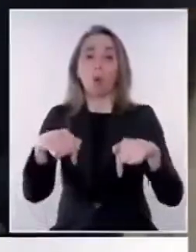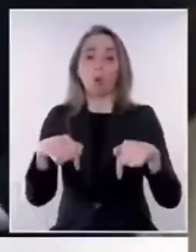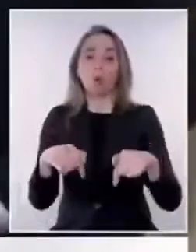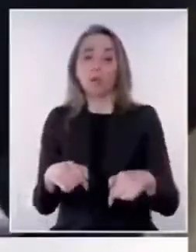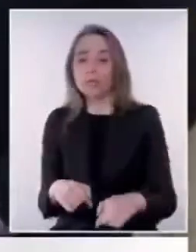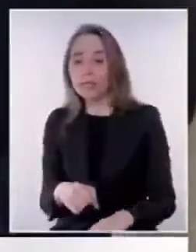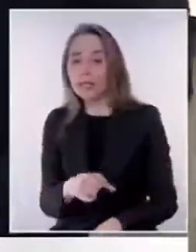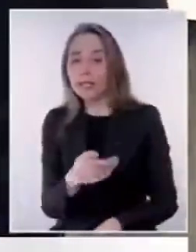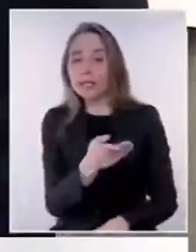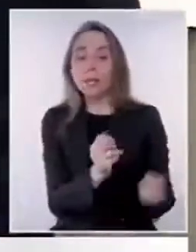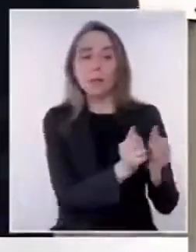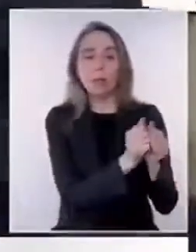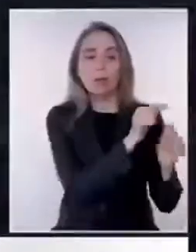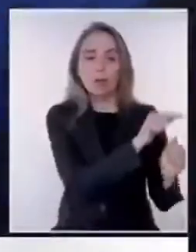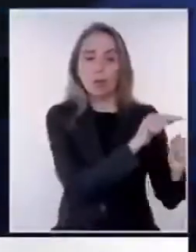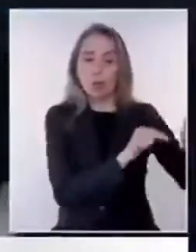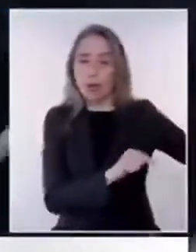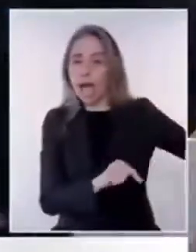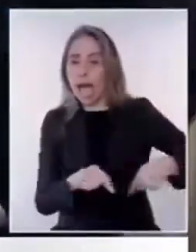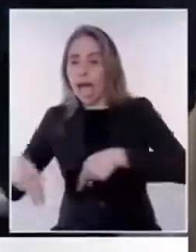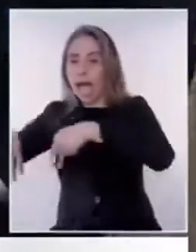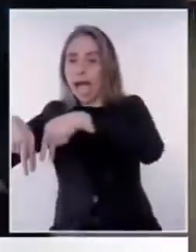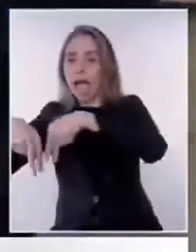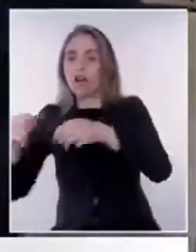Junto al lado ahí, presidente.